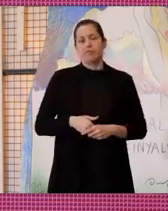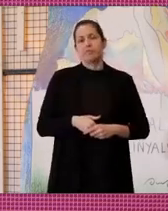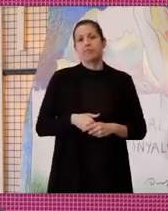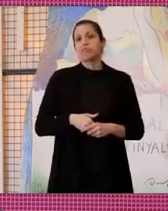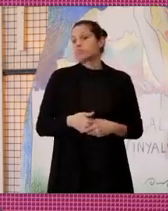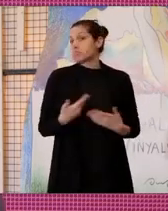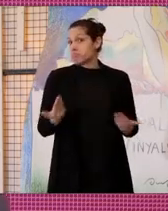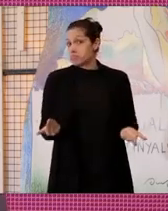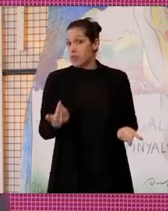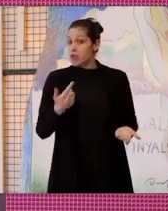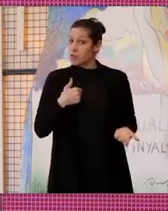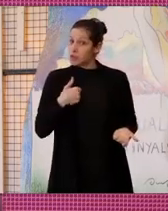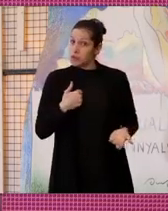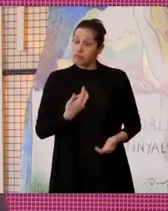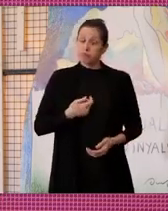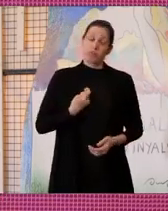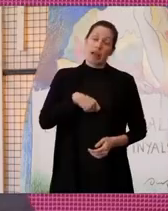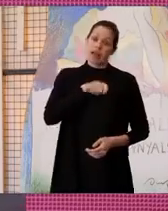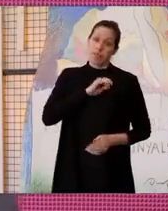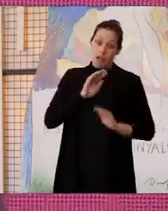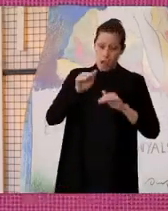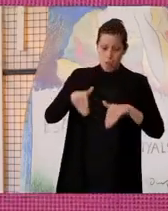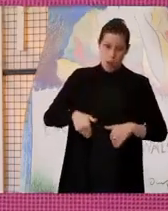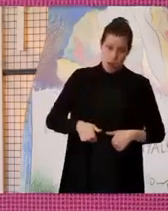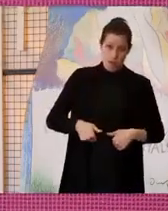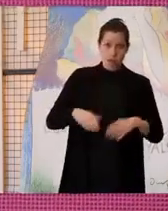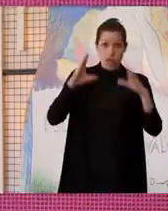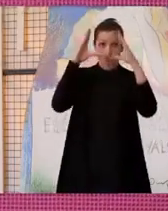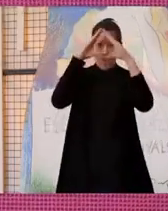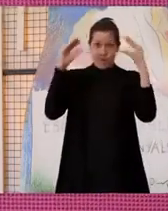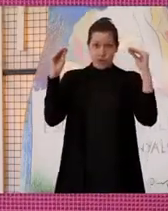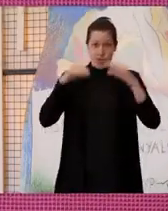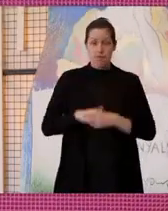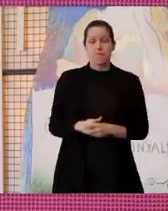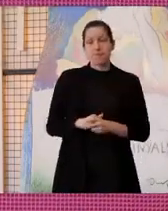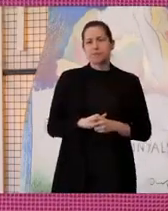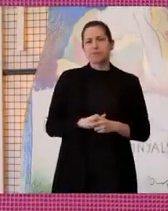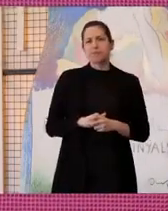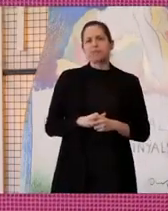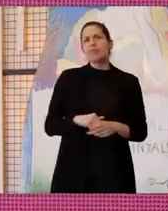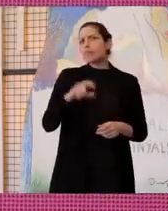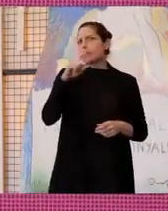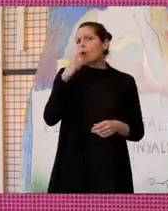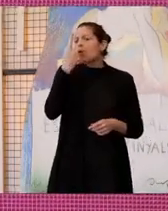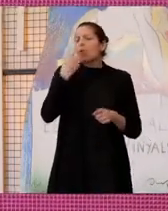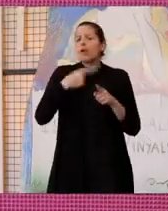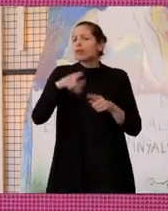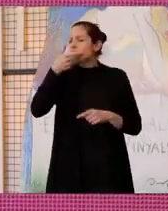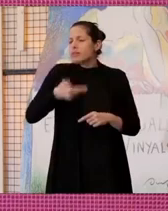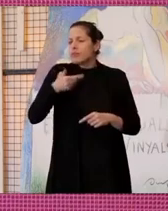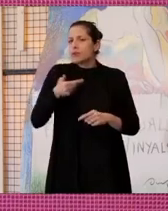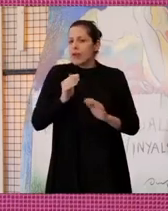yo ya me volví a España volví a mi universidad hay una cosa de la vuelta a la universidad Yo